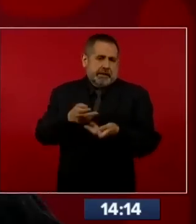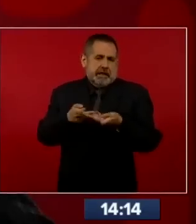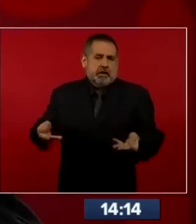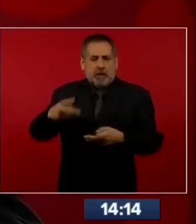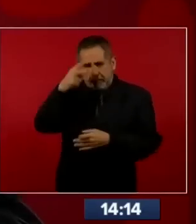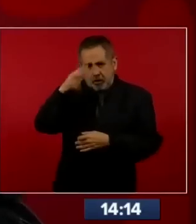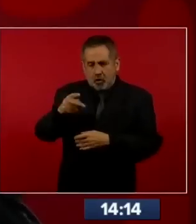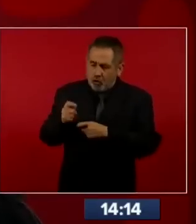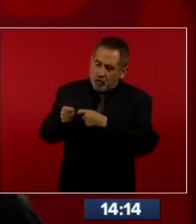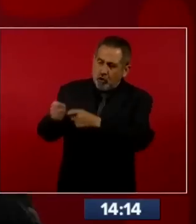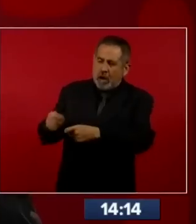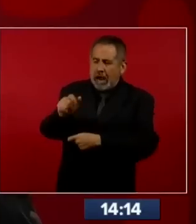les conceden el asilo.